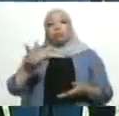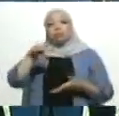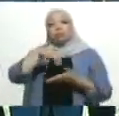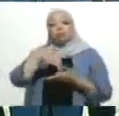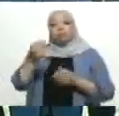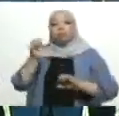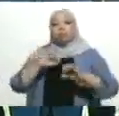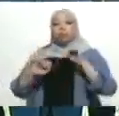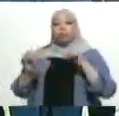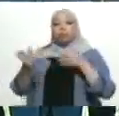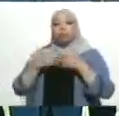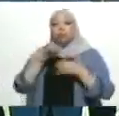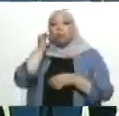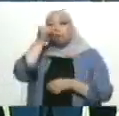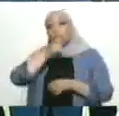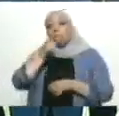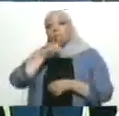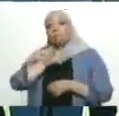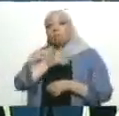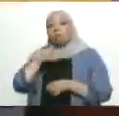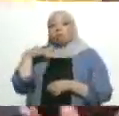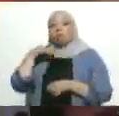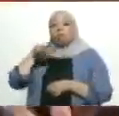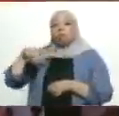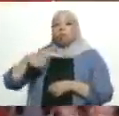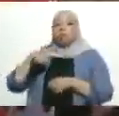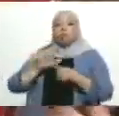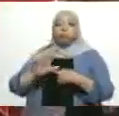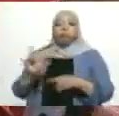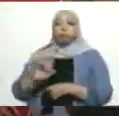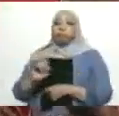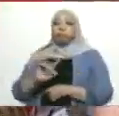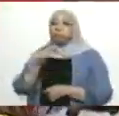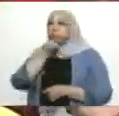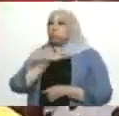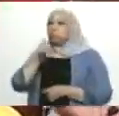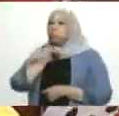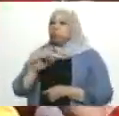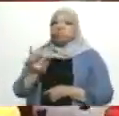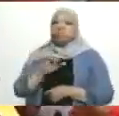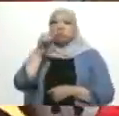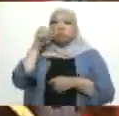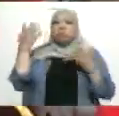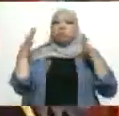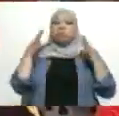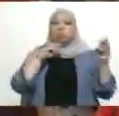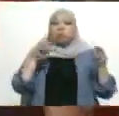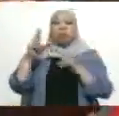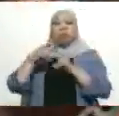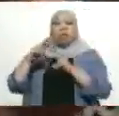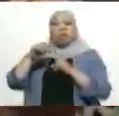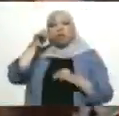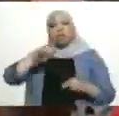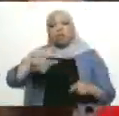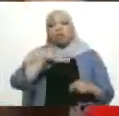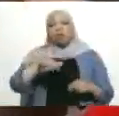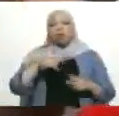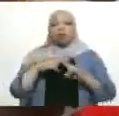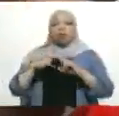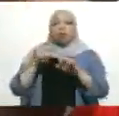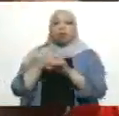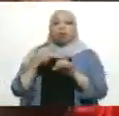y no se rindió. ¿Qué querían ellos? Que nosotros nos entregáramos. ¿Qué le pedían ellos al Táchira? ¿Que se entregara?